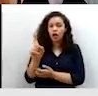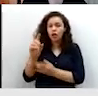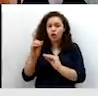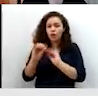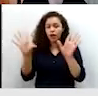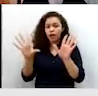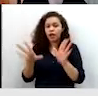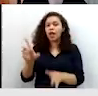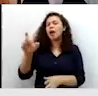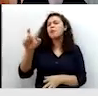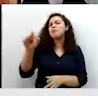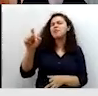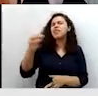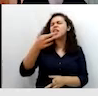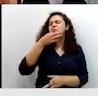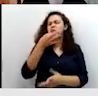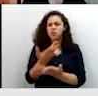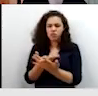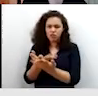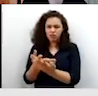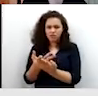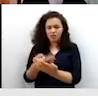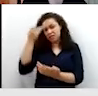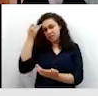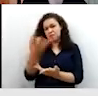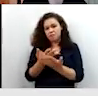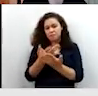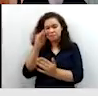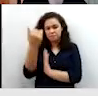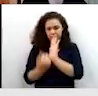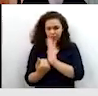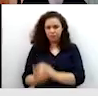porque está una mayor concentración, su tiempo de espera es mucho menor.